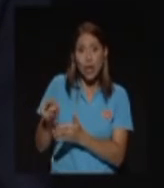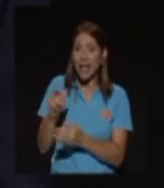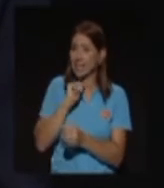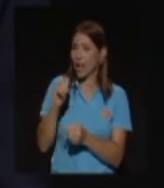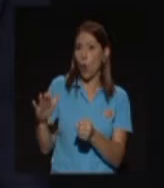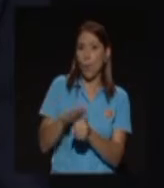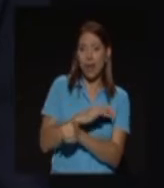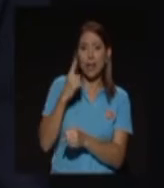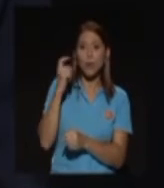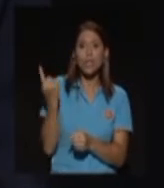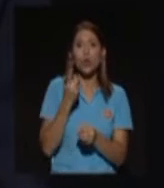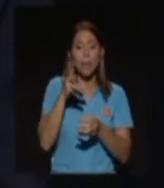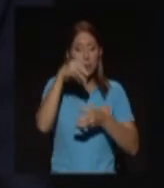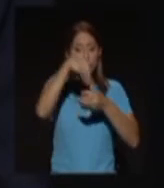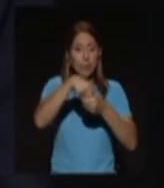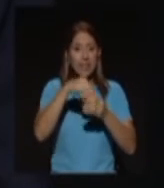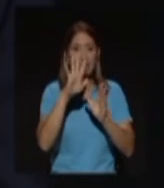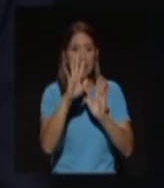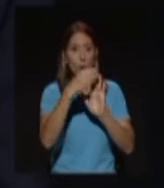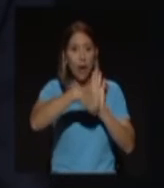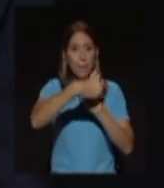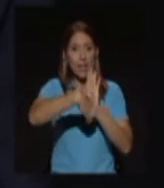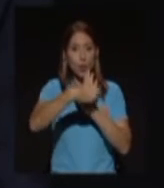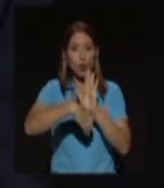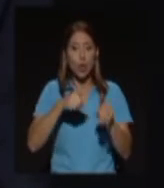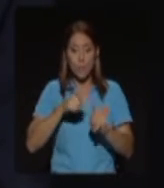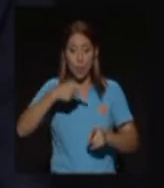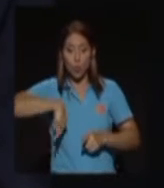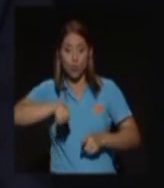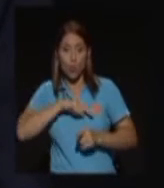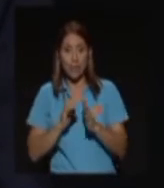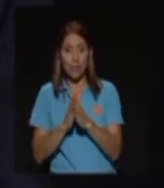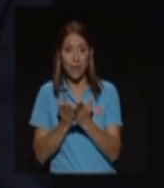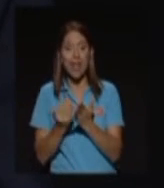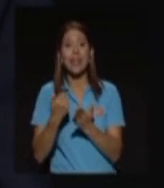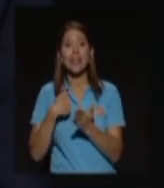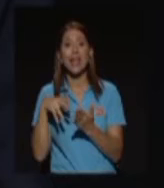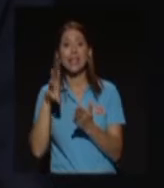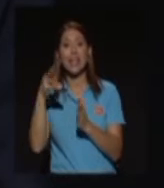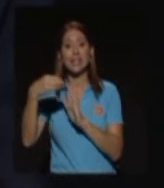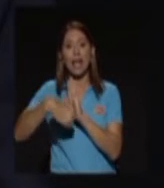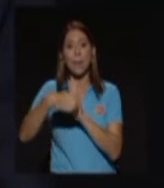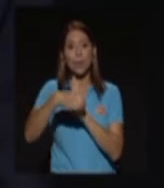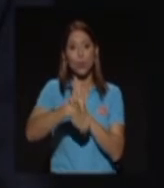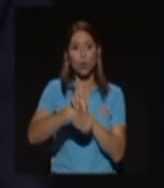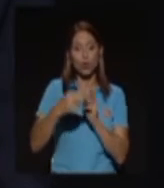que comprende solo 5 capítulos, mientras que nuestra edición tiene 6 capítulos de América Latina en la encrucijada.